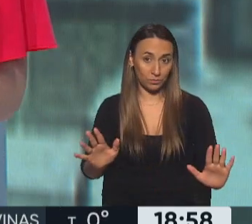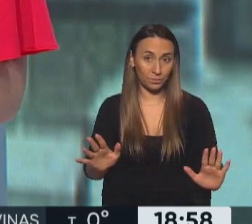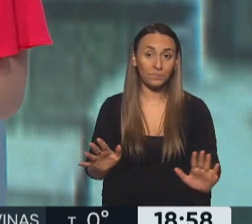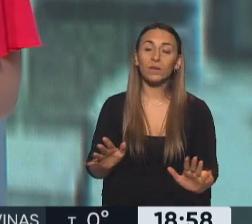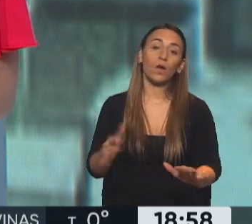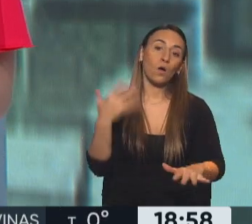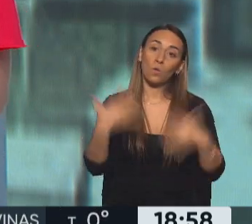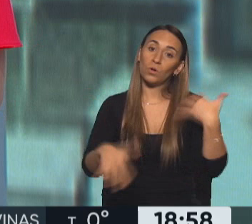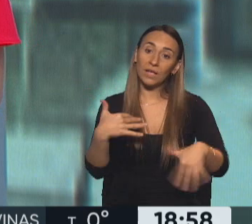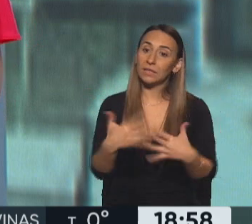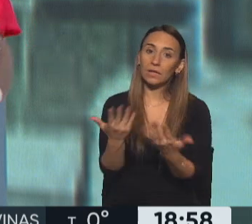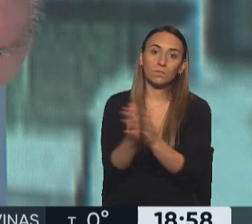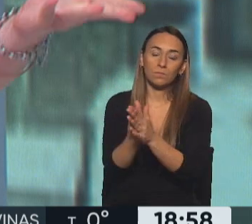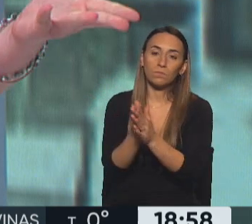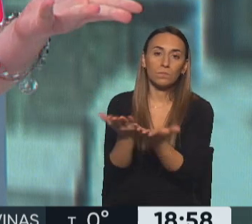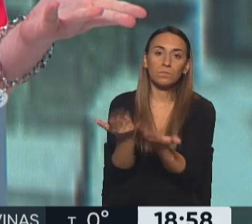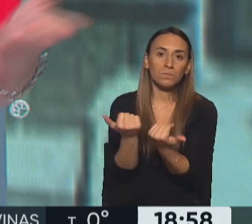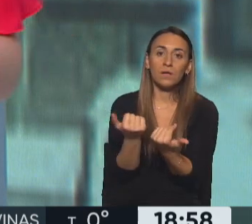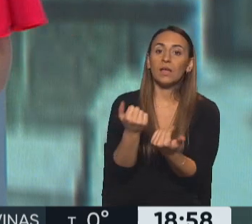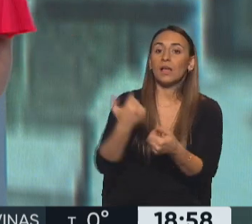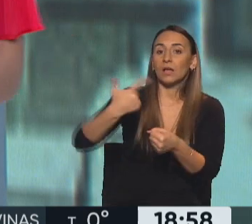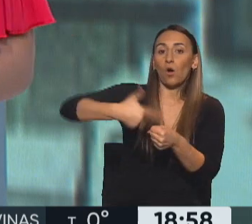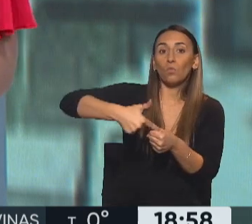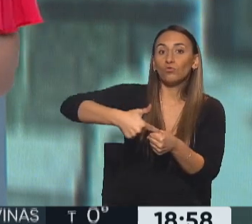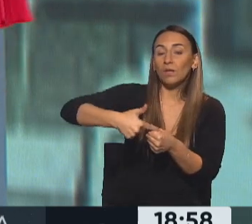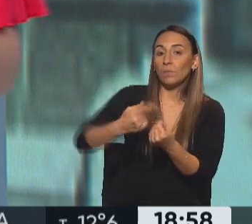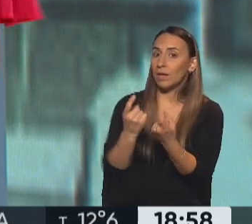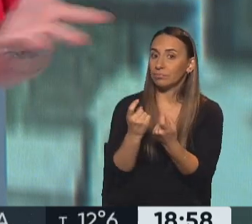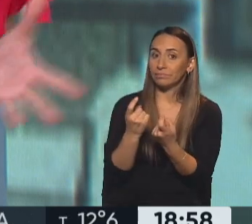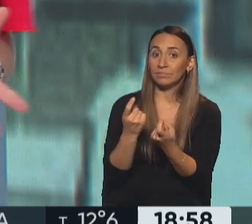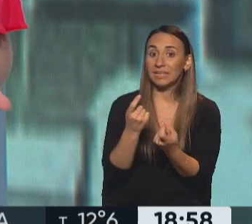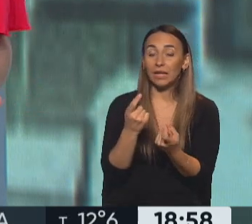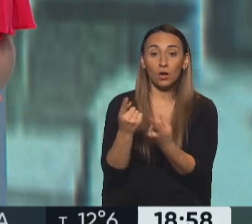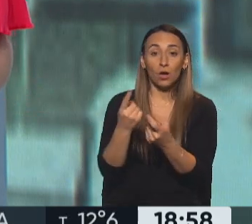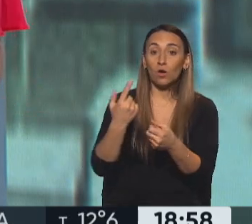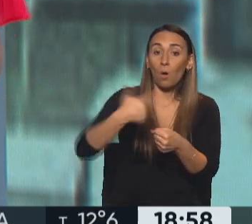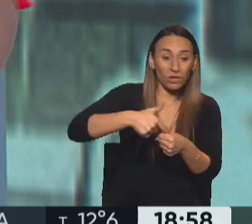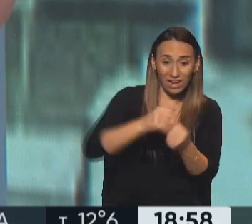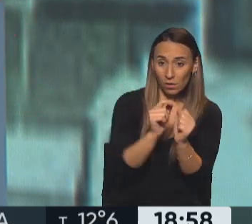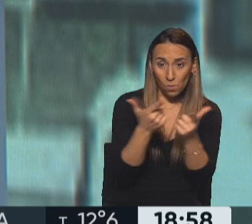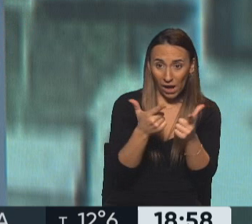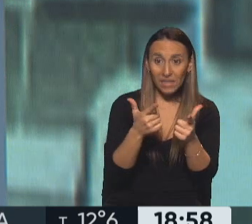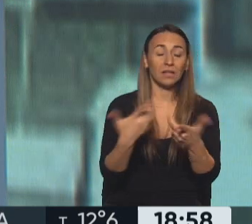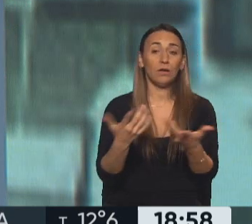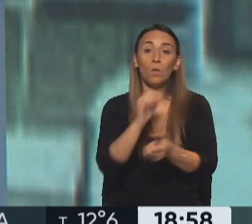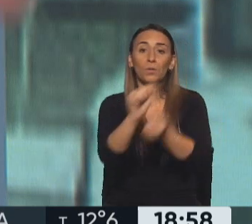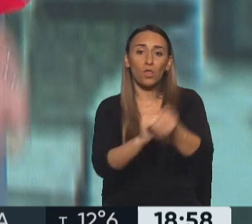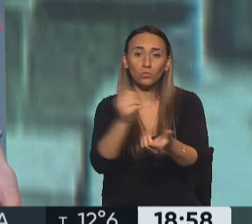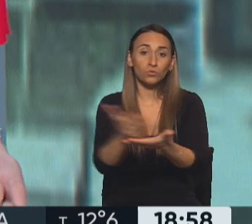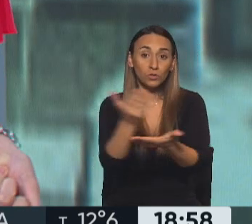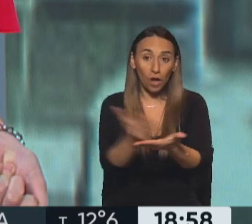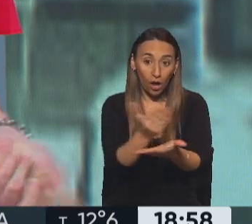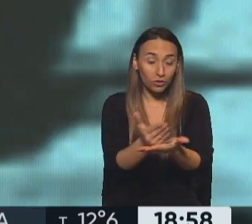urgentemente oferta de combustibles porque, como bien vos decías, si no, se condiciona todo el entramado productivo al no tener una